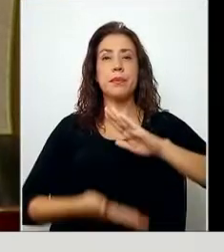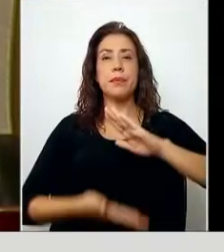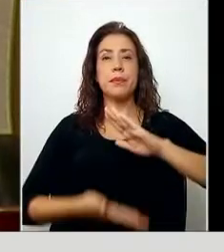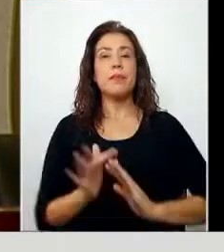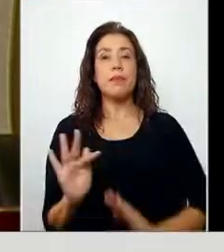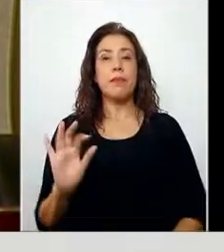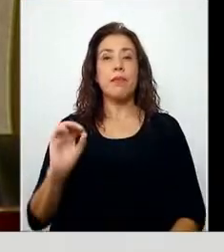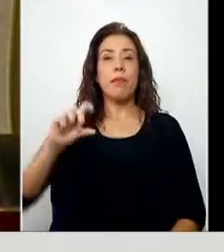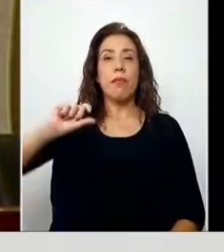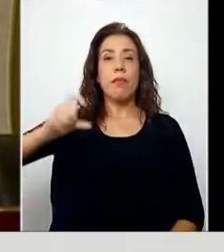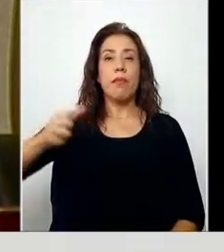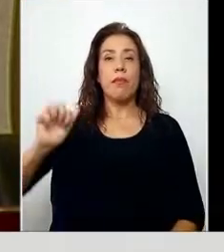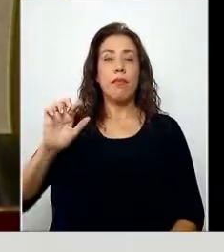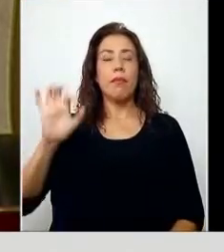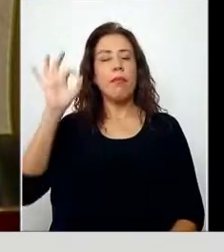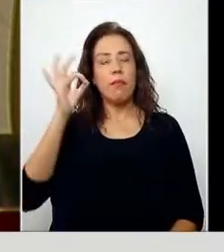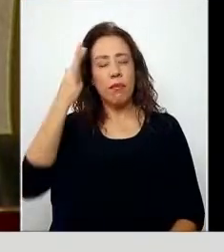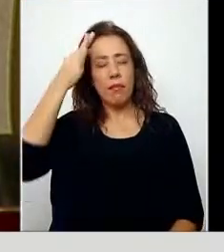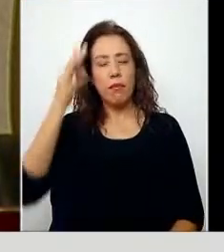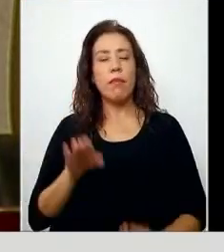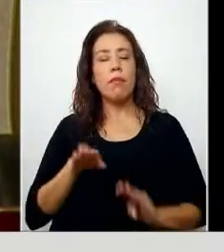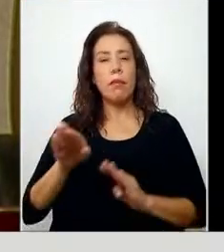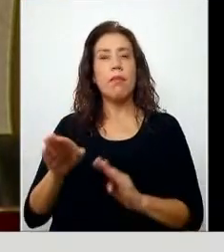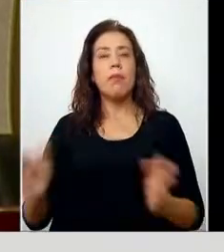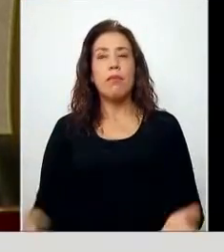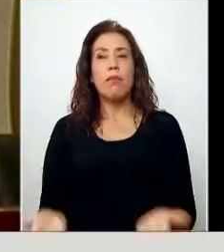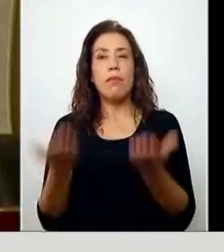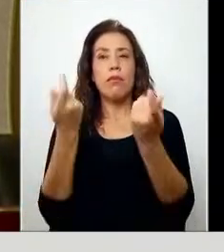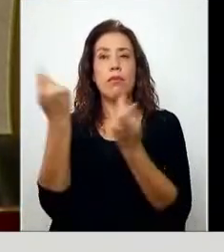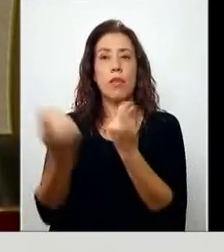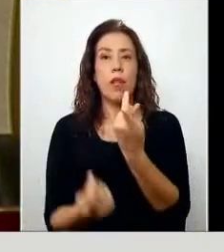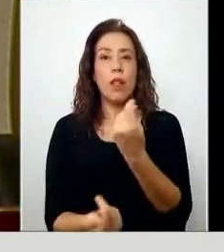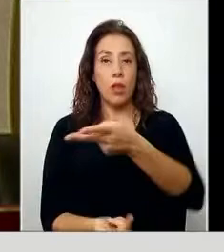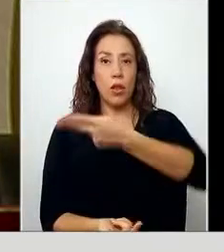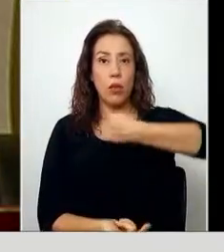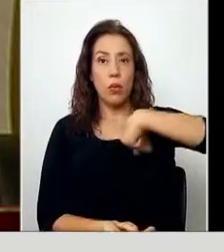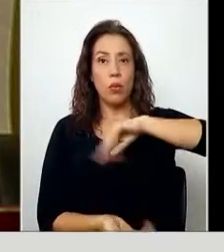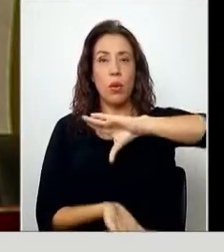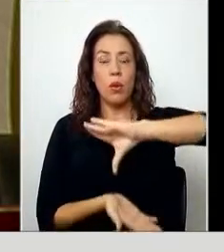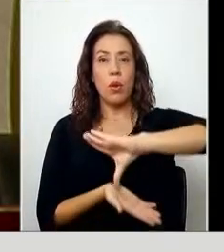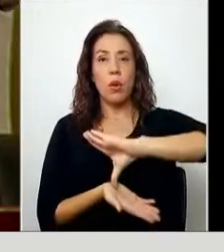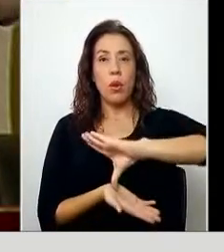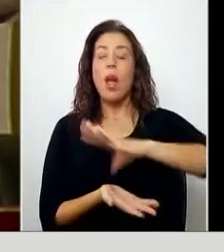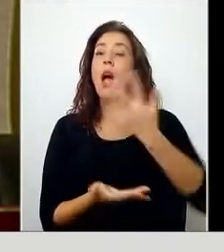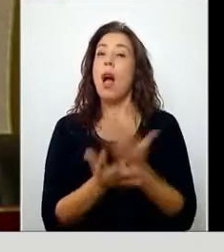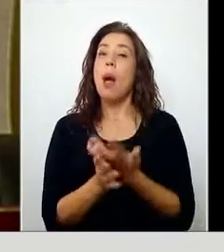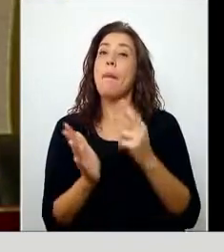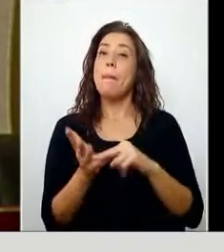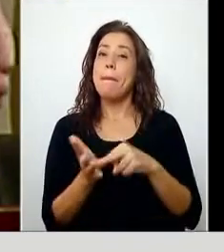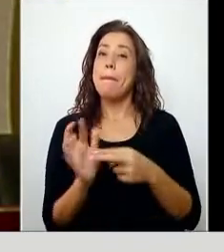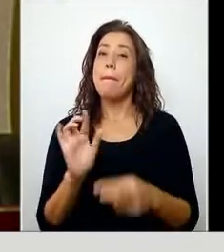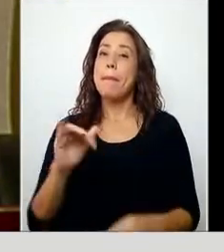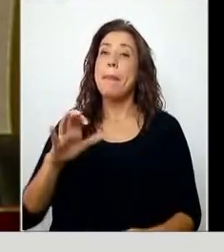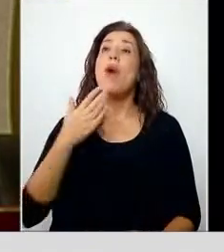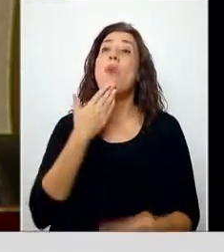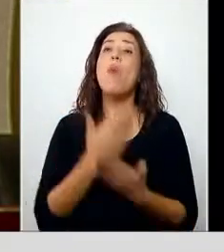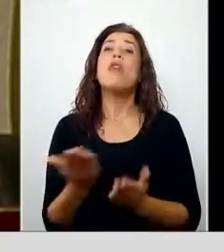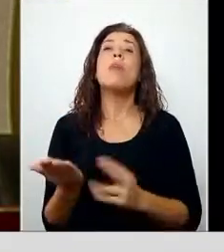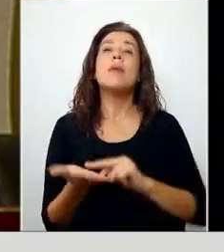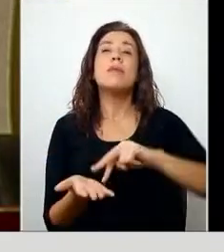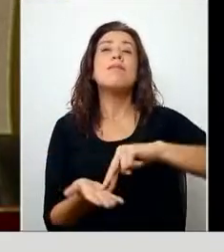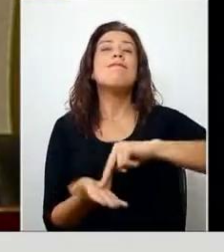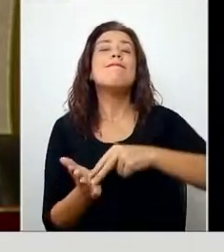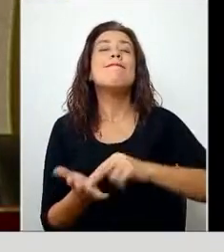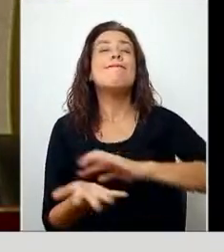medida concreta Para apoyar a la reactivación económica de nuestro país que ha tenido problemas las pymes desde el estallido social como lo relataba recién